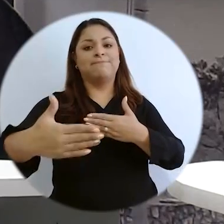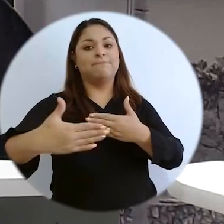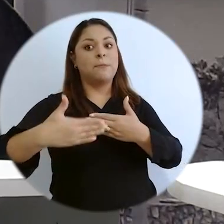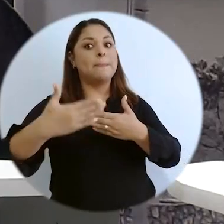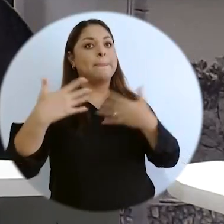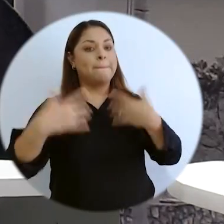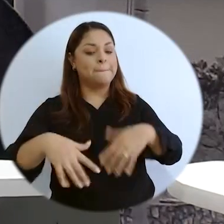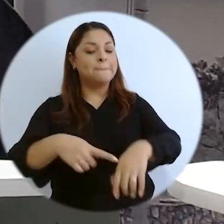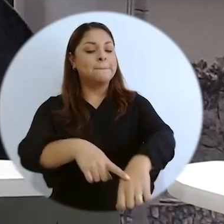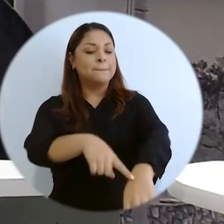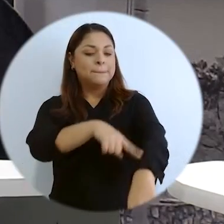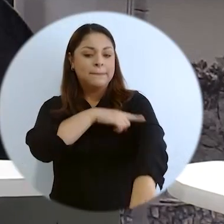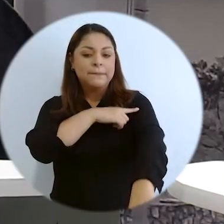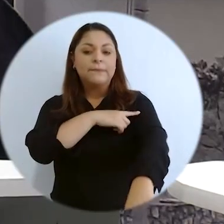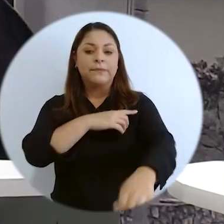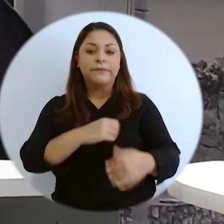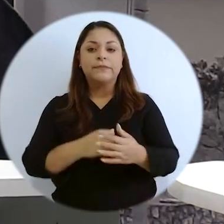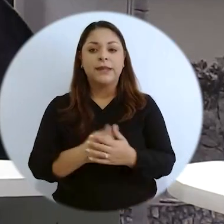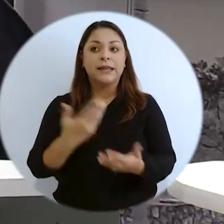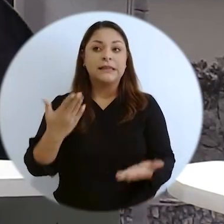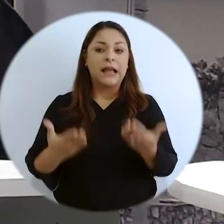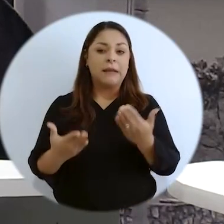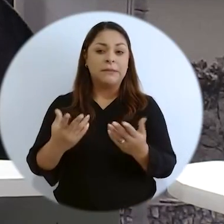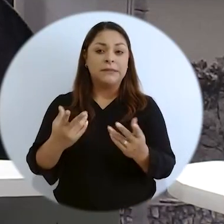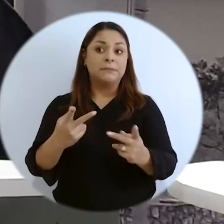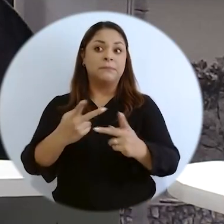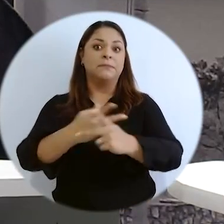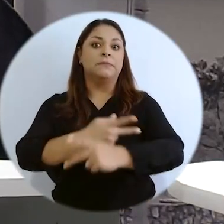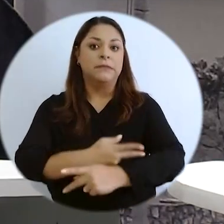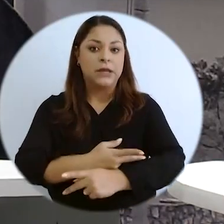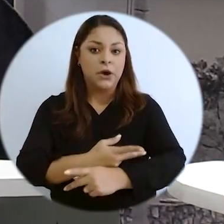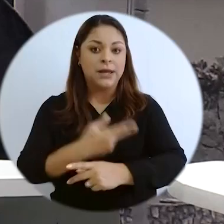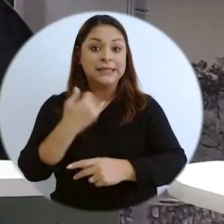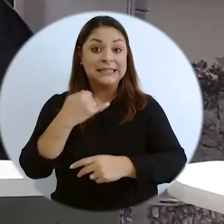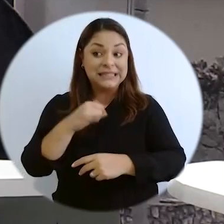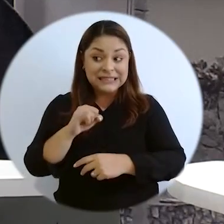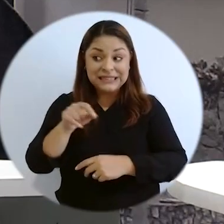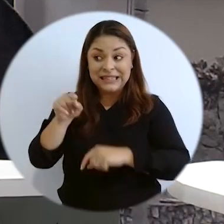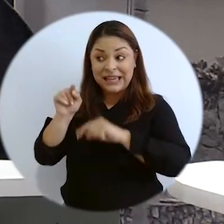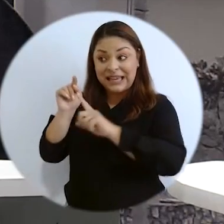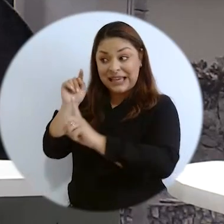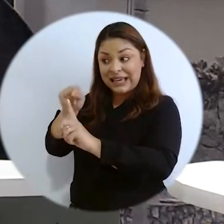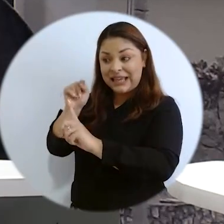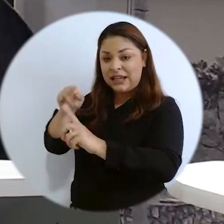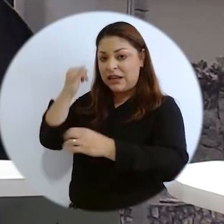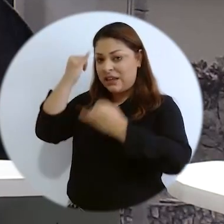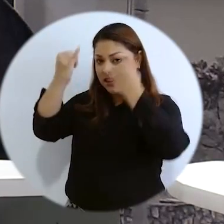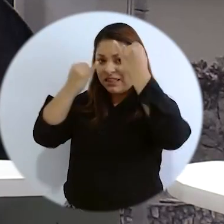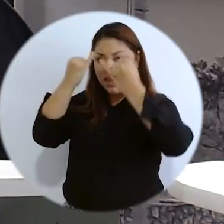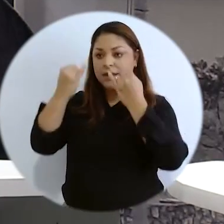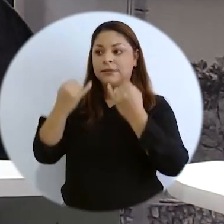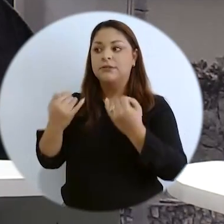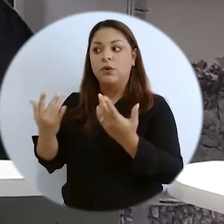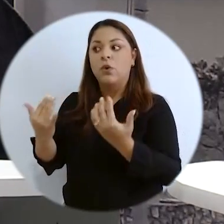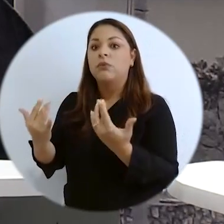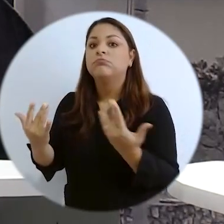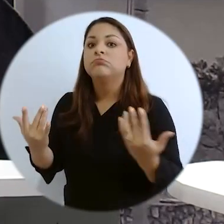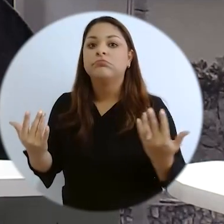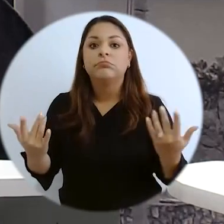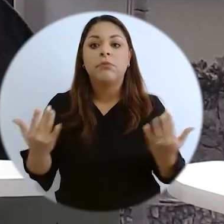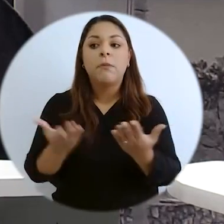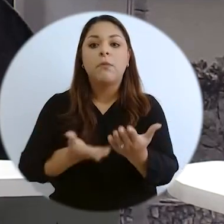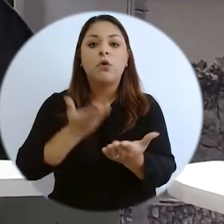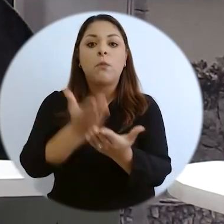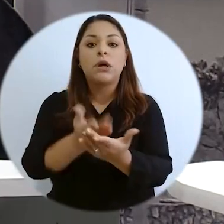muy largos y creo que se van a hacer muchísimo más largos si esas ideas, que son ideas, no toman un